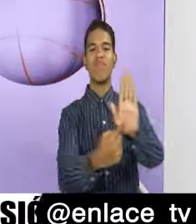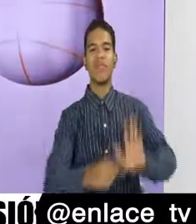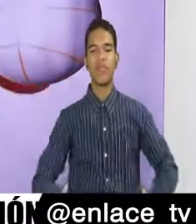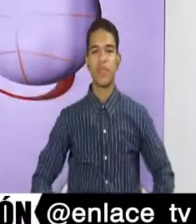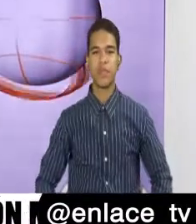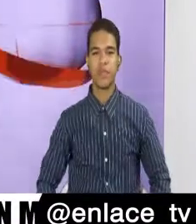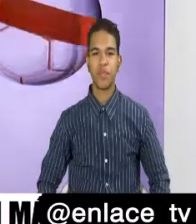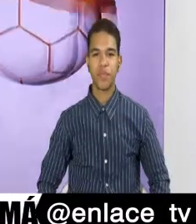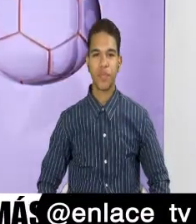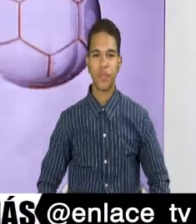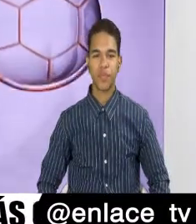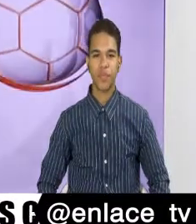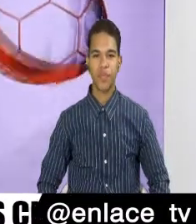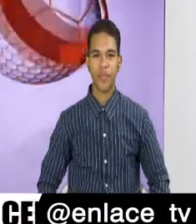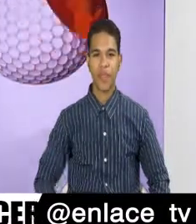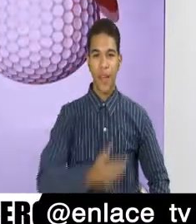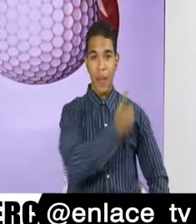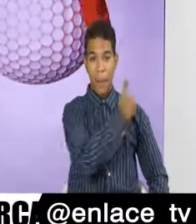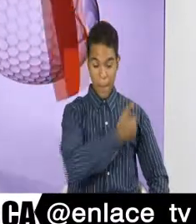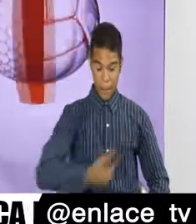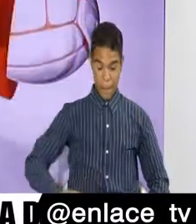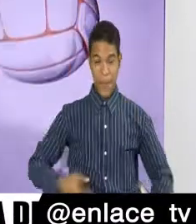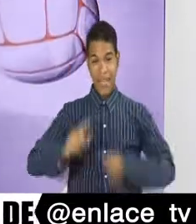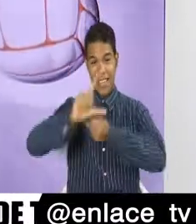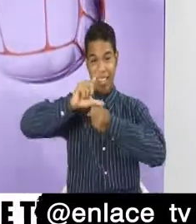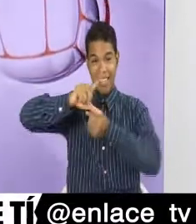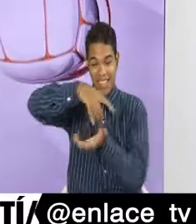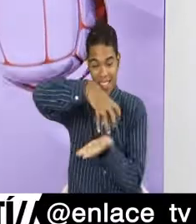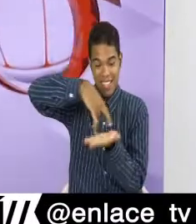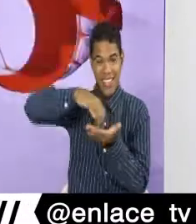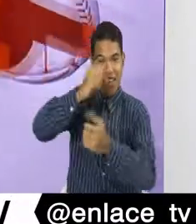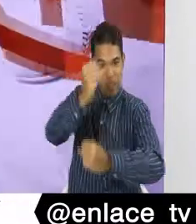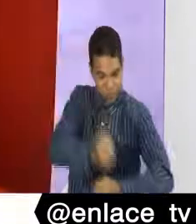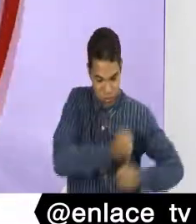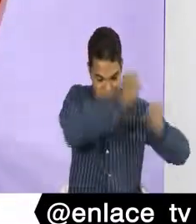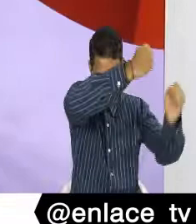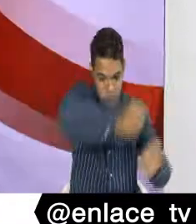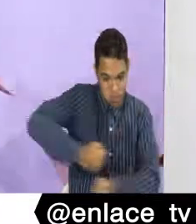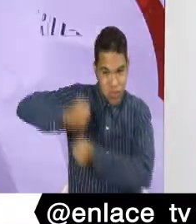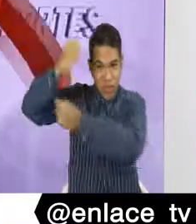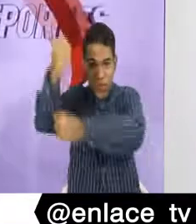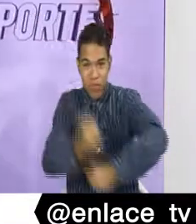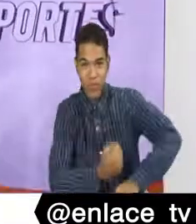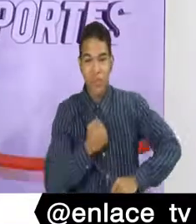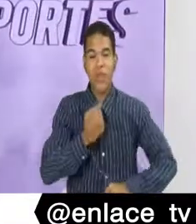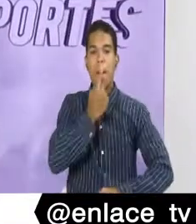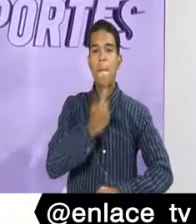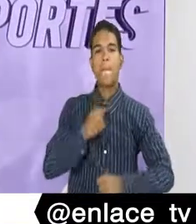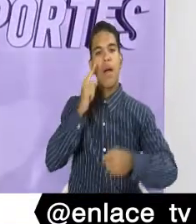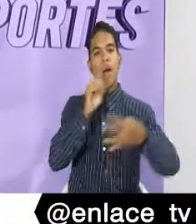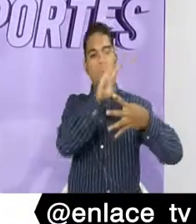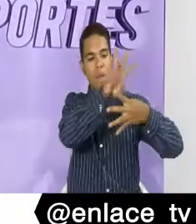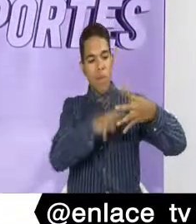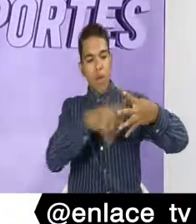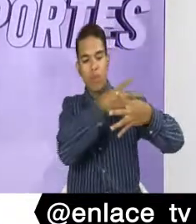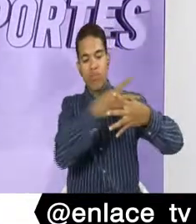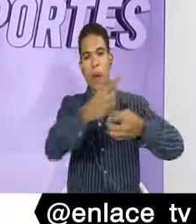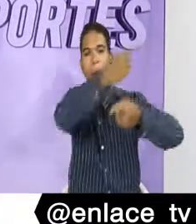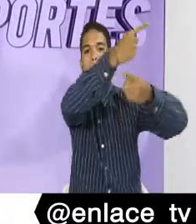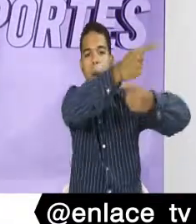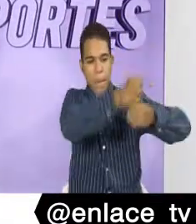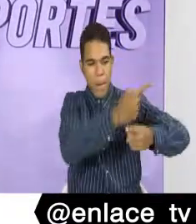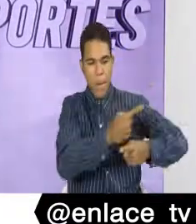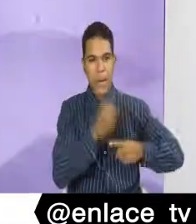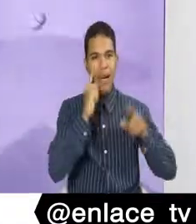Por su parte, el presidente de la Liga Santandereana de Canotaje dio a conocer el calendario a cumplirse por los deportistas en este